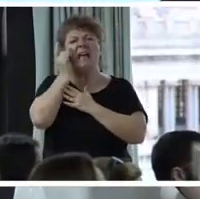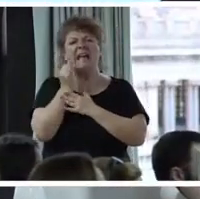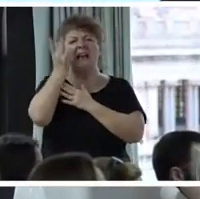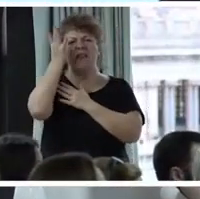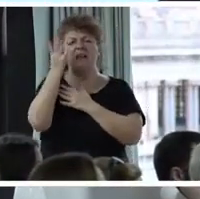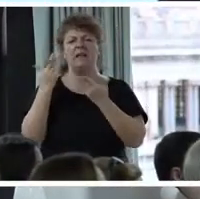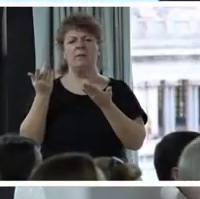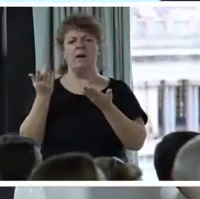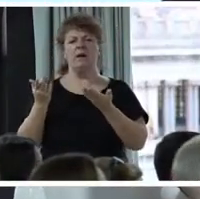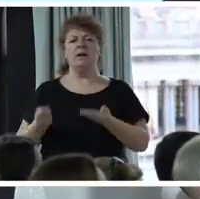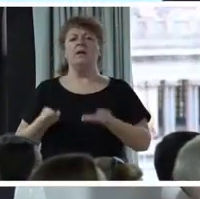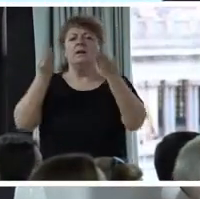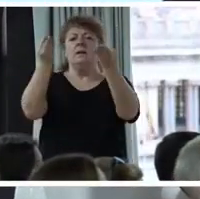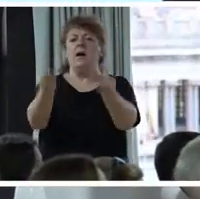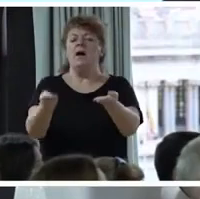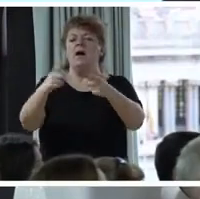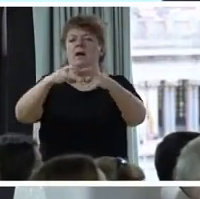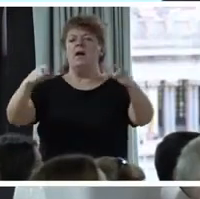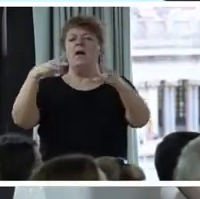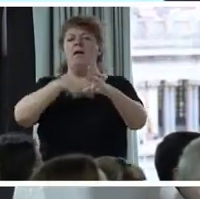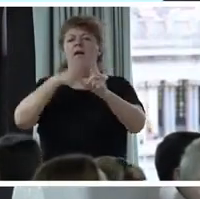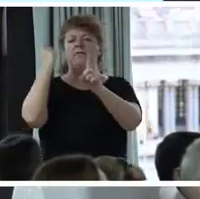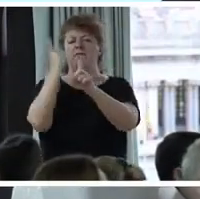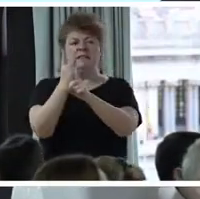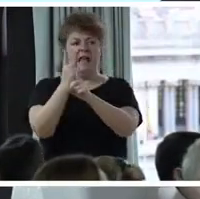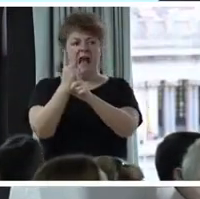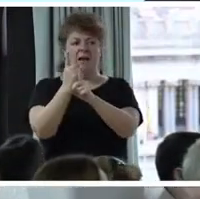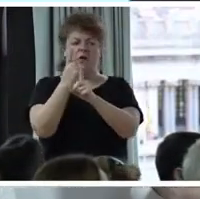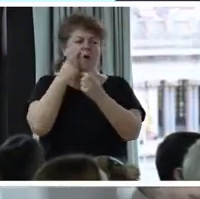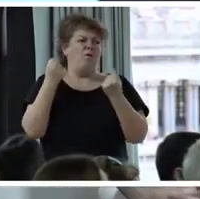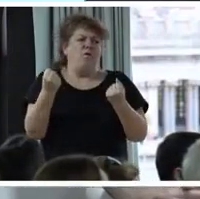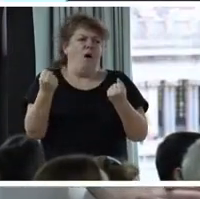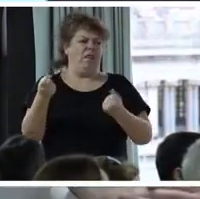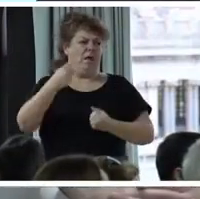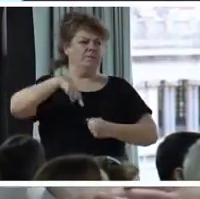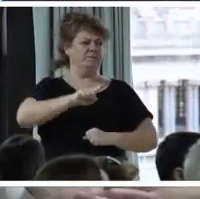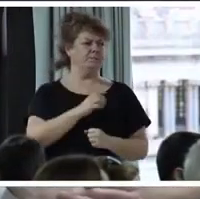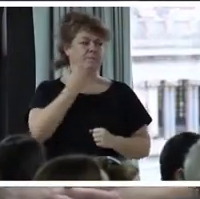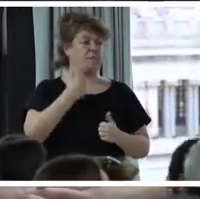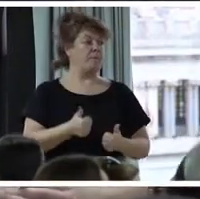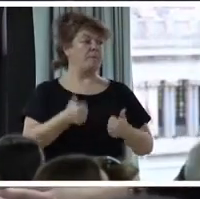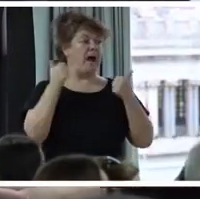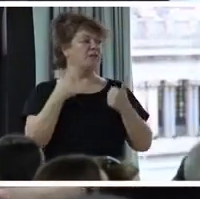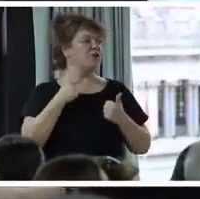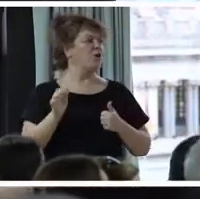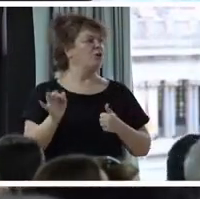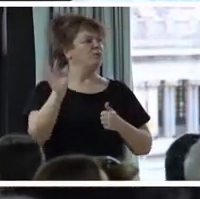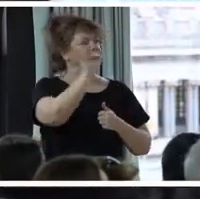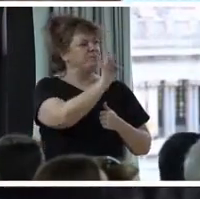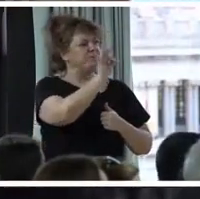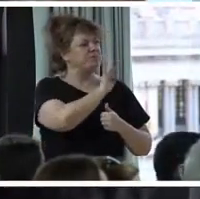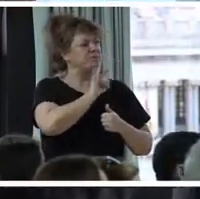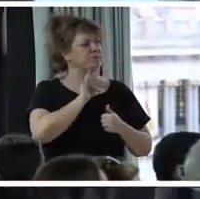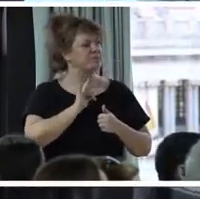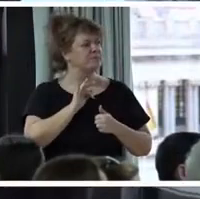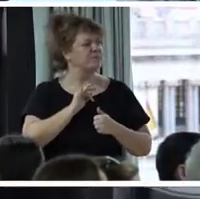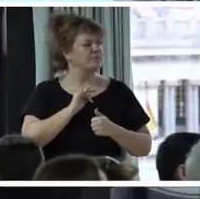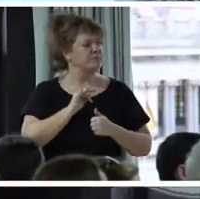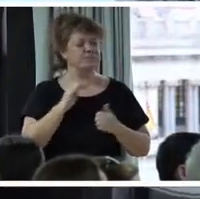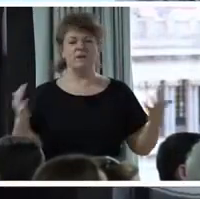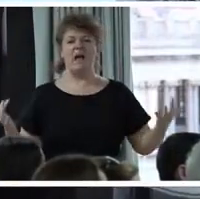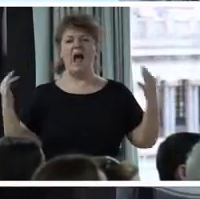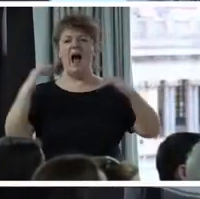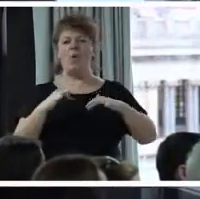podamos hacer esa entrega al fiscal con la mayor fuerza posible y sin más ya doy paso Bueno pues a un